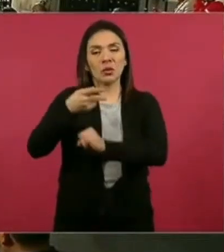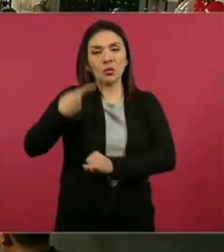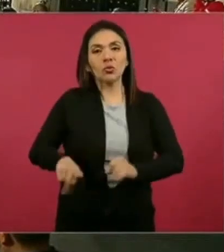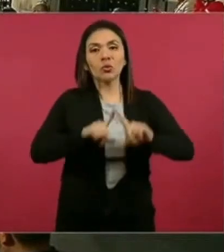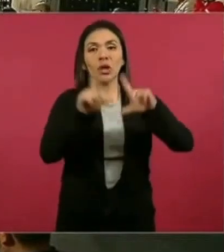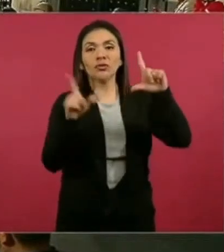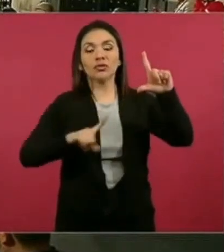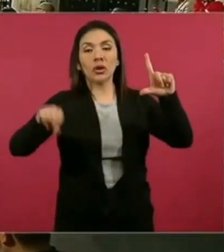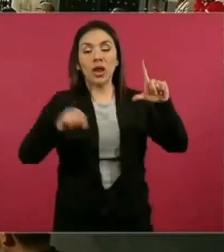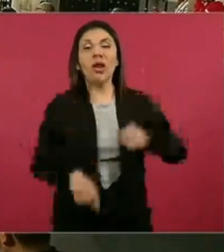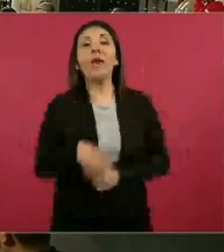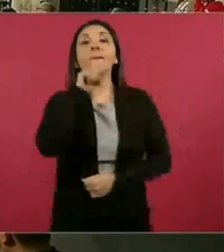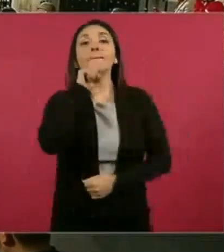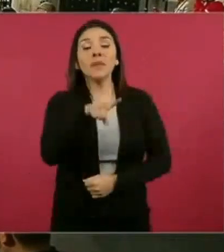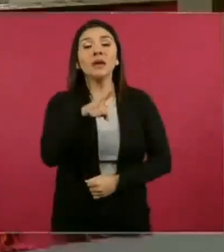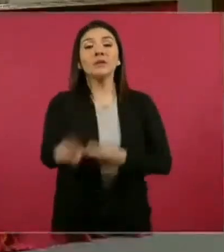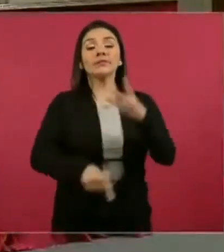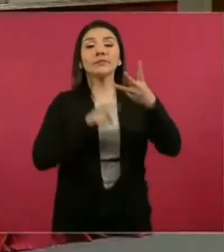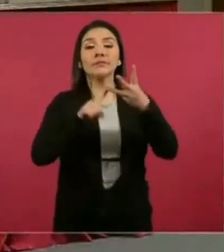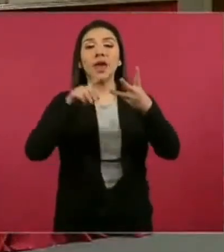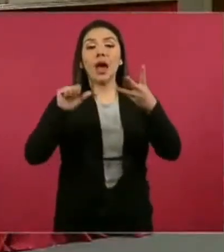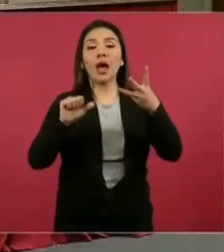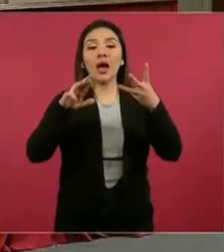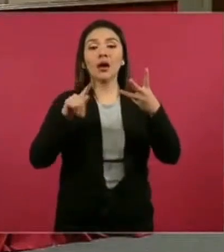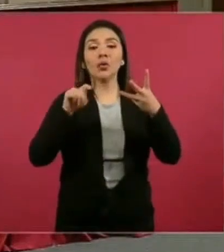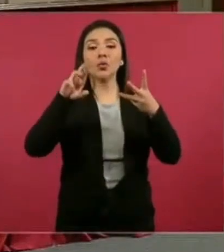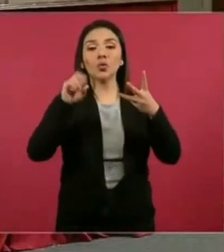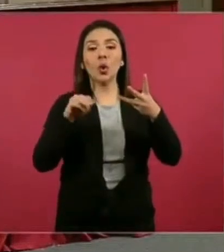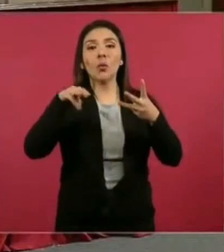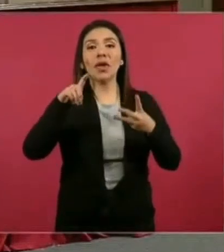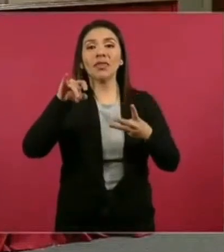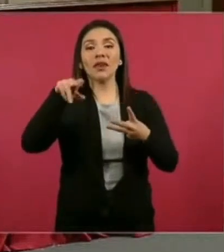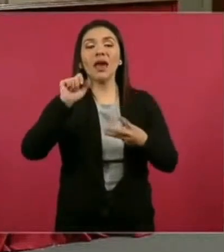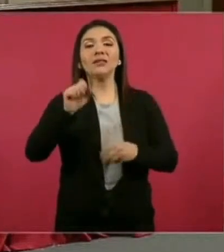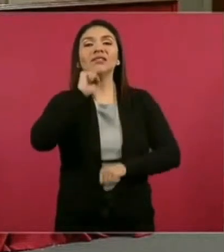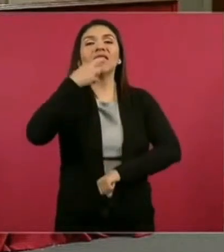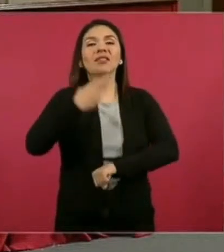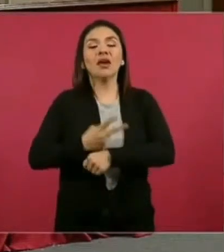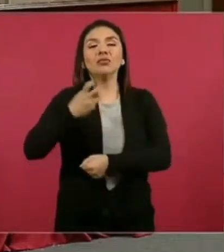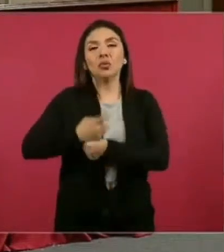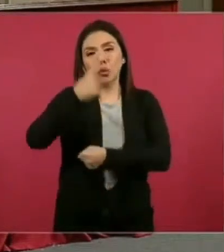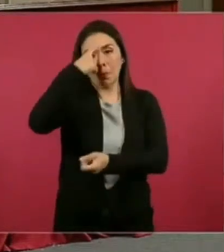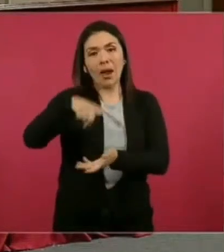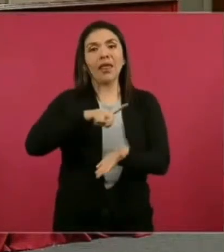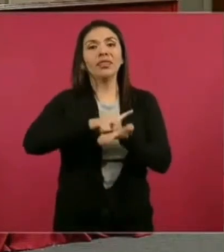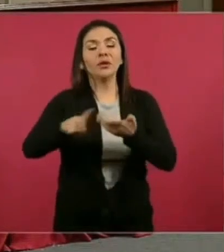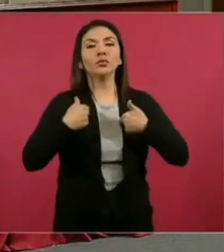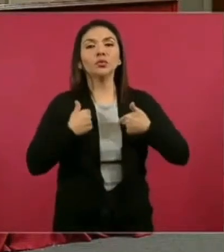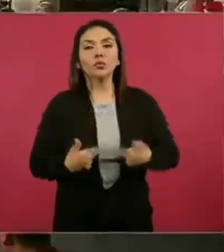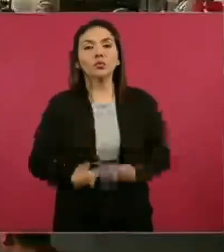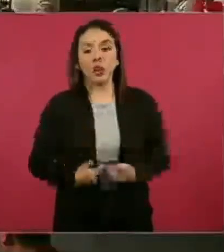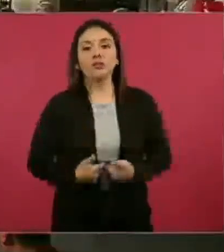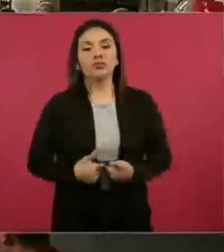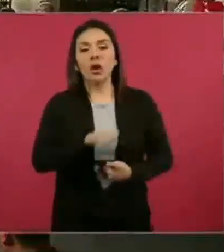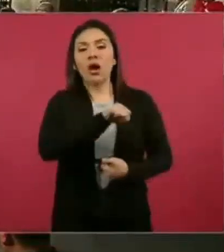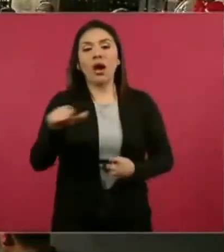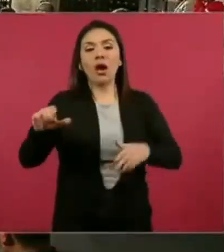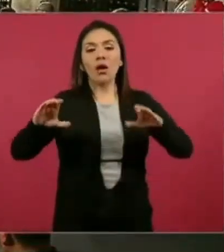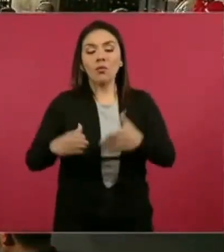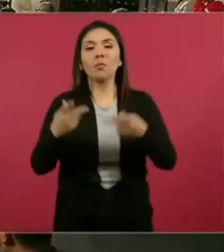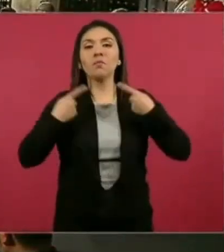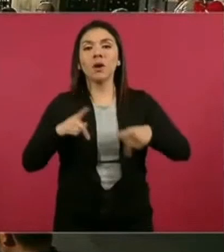Nacional. Y también nos acompaña Arturo Medina Padilla, subsecretario de Derechos Humanos, Población